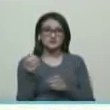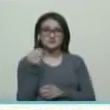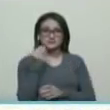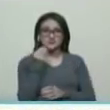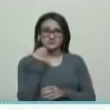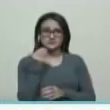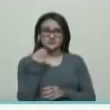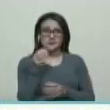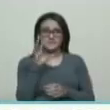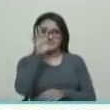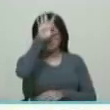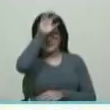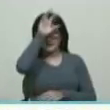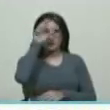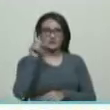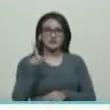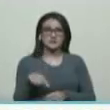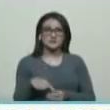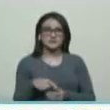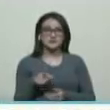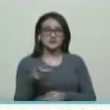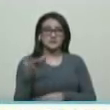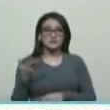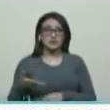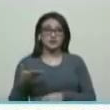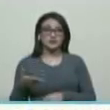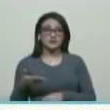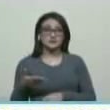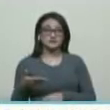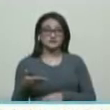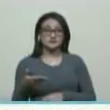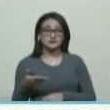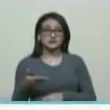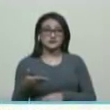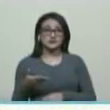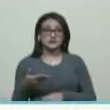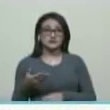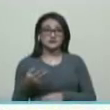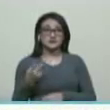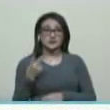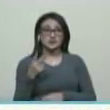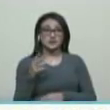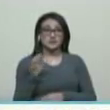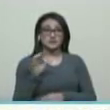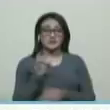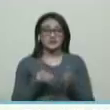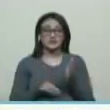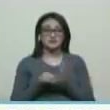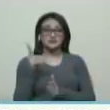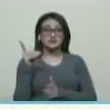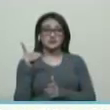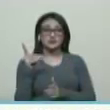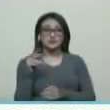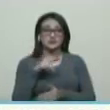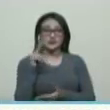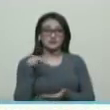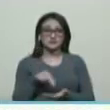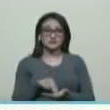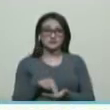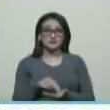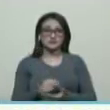y de minería, dada la importancia estratégica que constituye ambos campos para el desarrollo